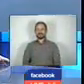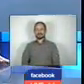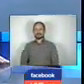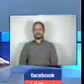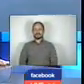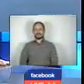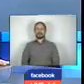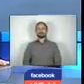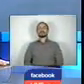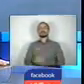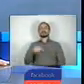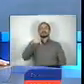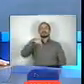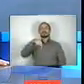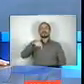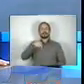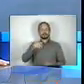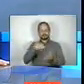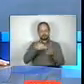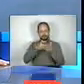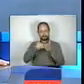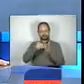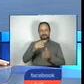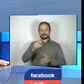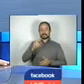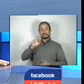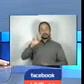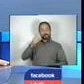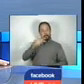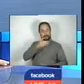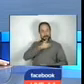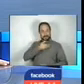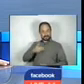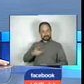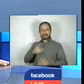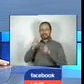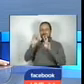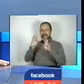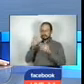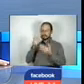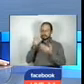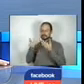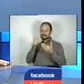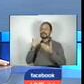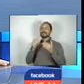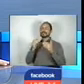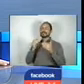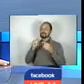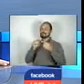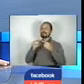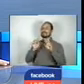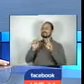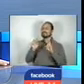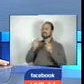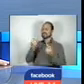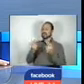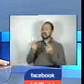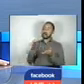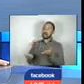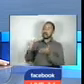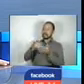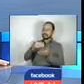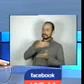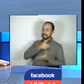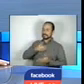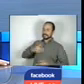Iniciamos con los hechos. El vicepresidente de la República se refirió a diversos temas entre ellos y podría aspirar nuevamente al cargo. Conozcamos además